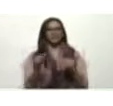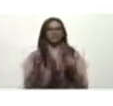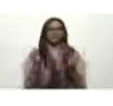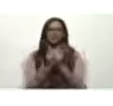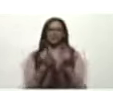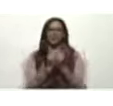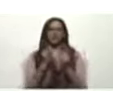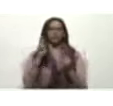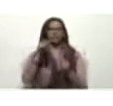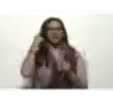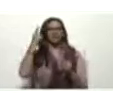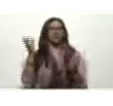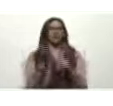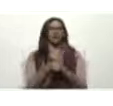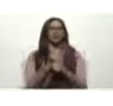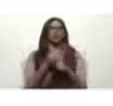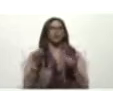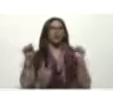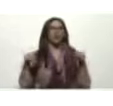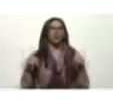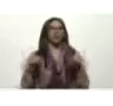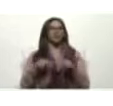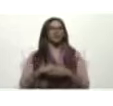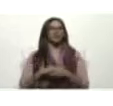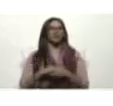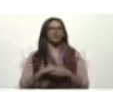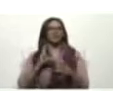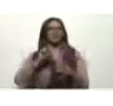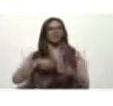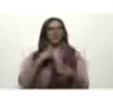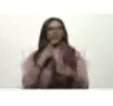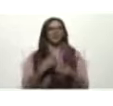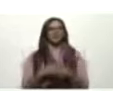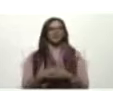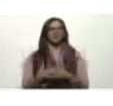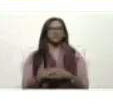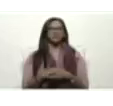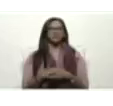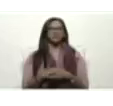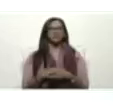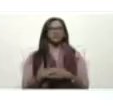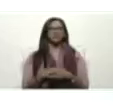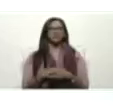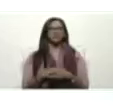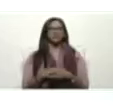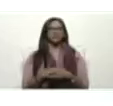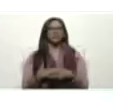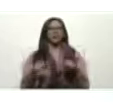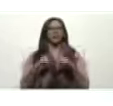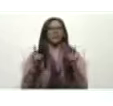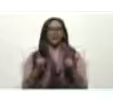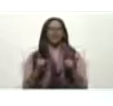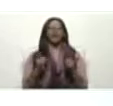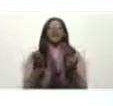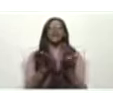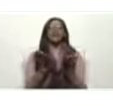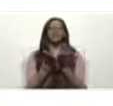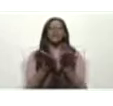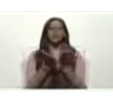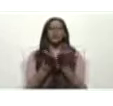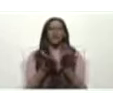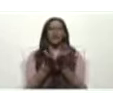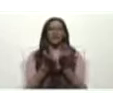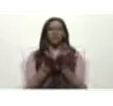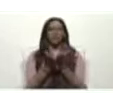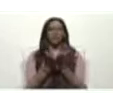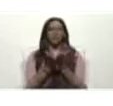de lo que ya usted sabe que encontramos hoy, que no se puede decir, pero que además están estudiando